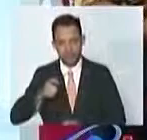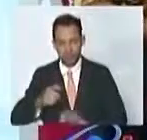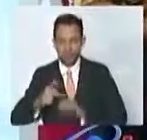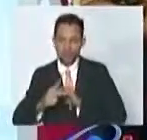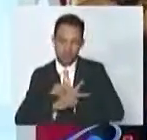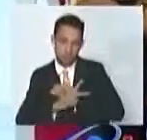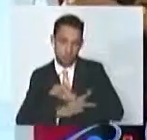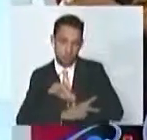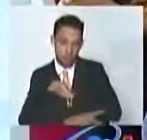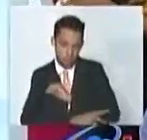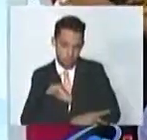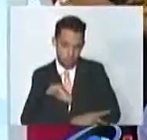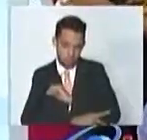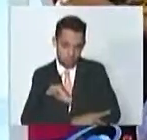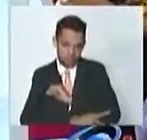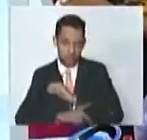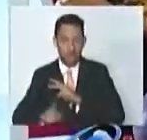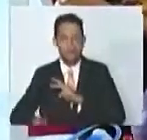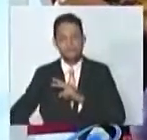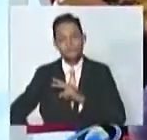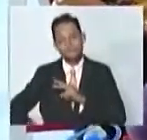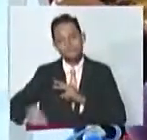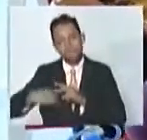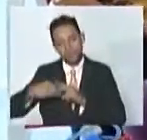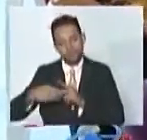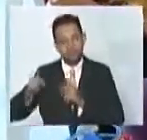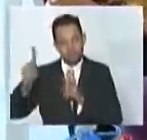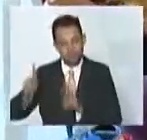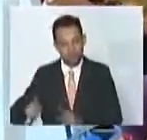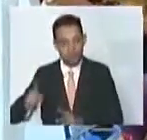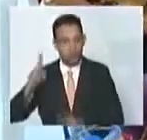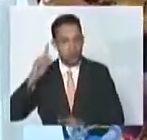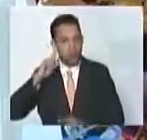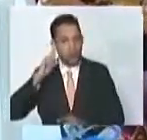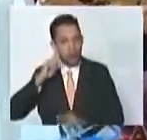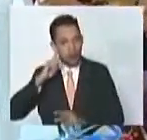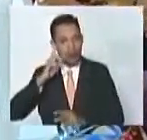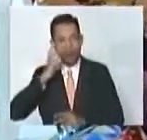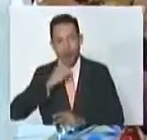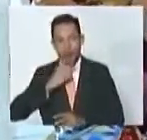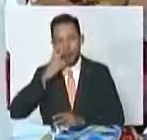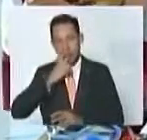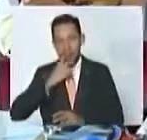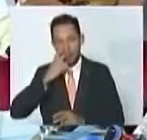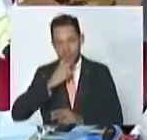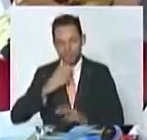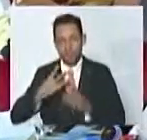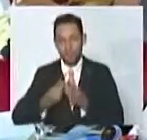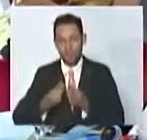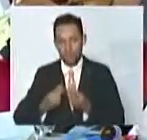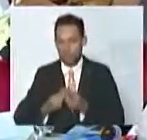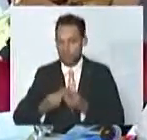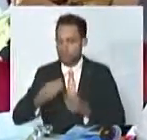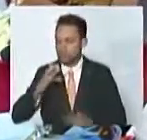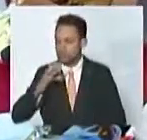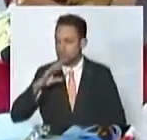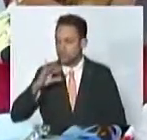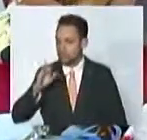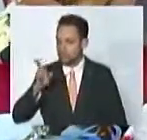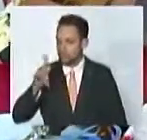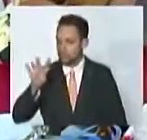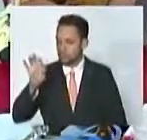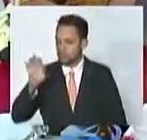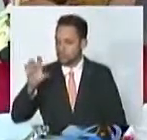psicólogos, pero ellos se ven en la necesidad de tener una fonoaudióloga en este equipo. Cristel, gracias por estar con